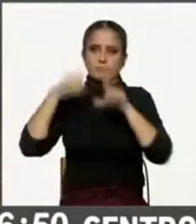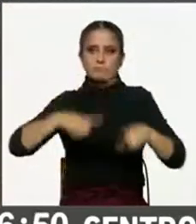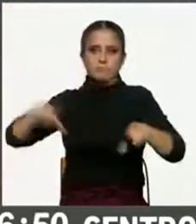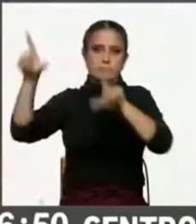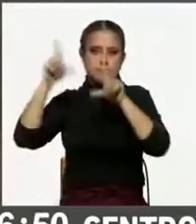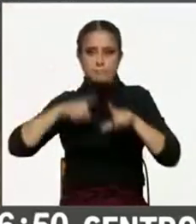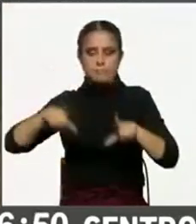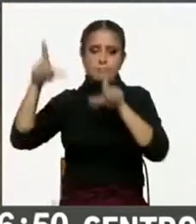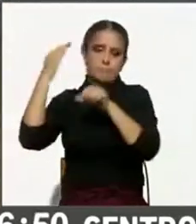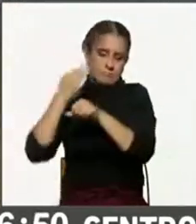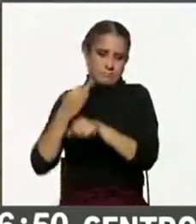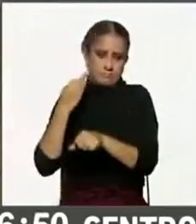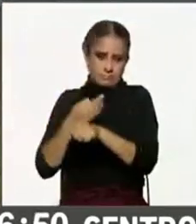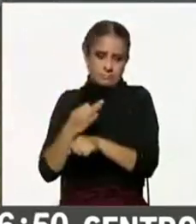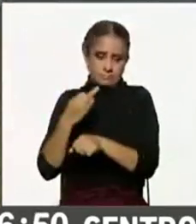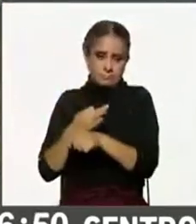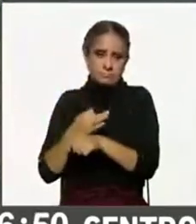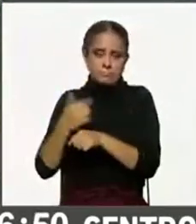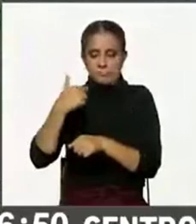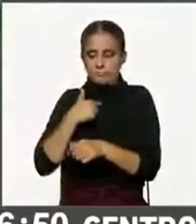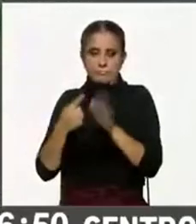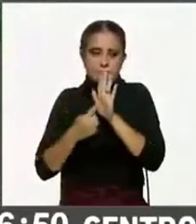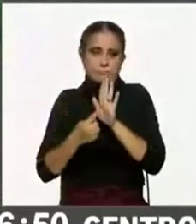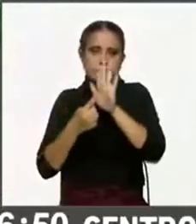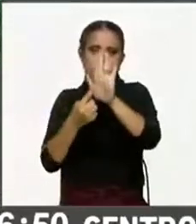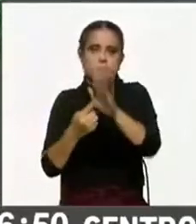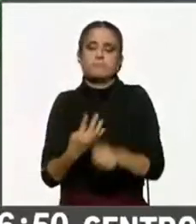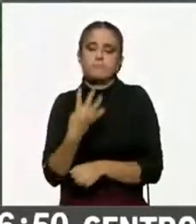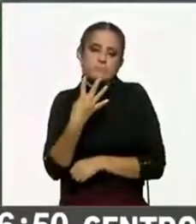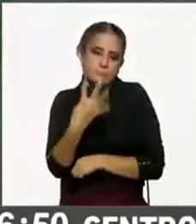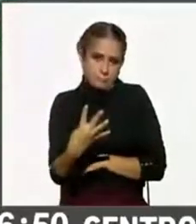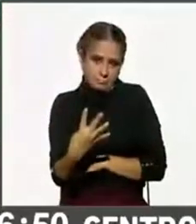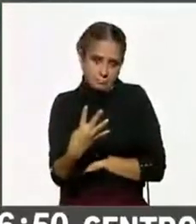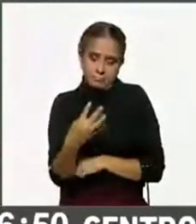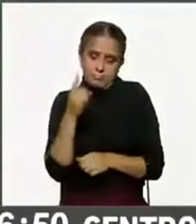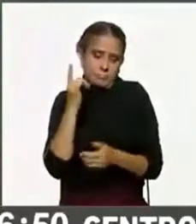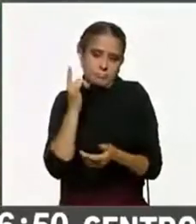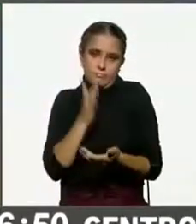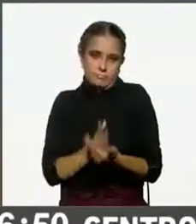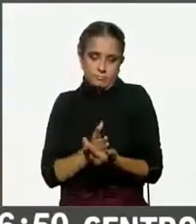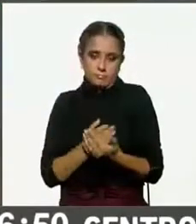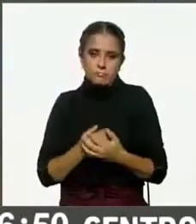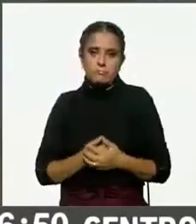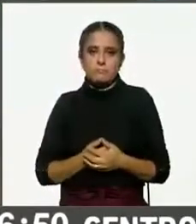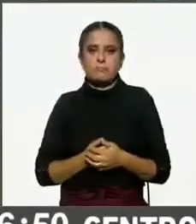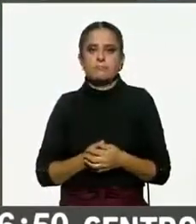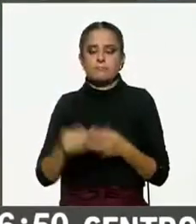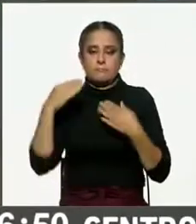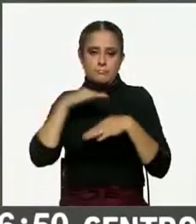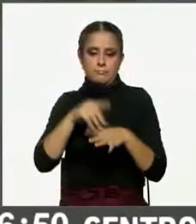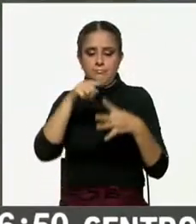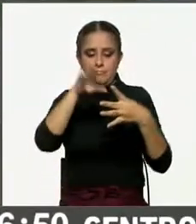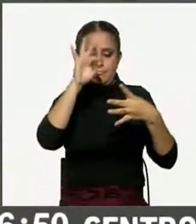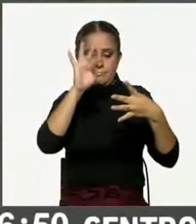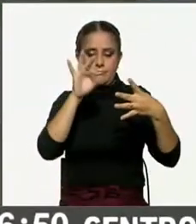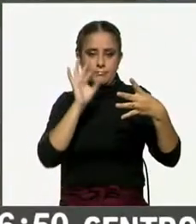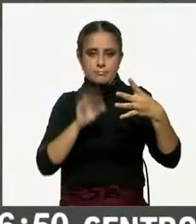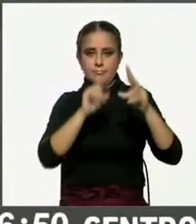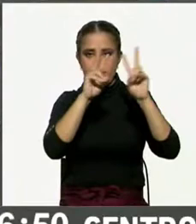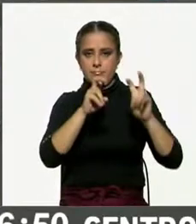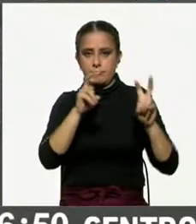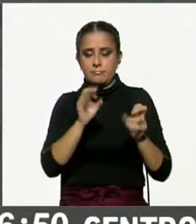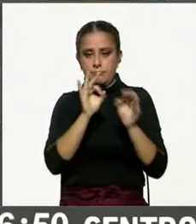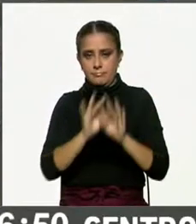te presento 4 el tema que me parece más relevante, que es